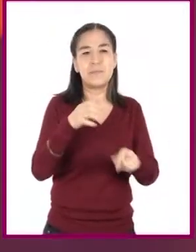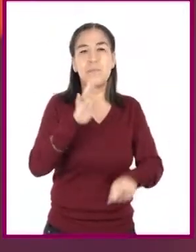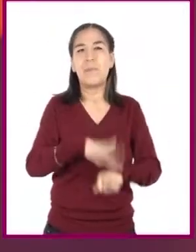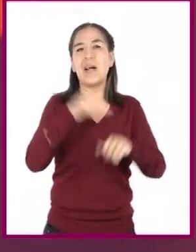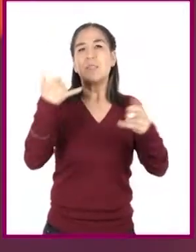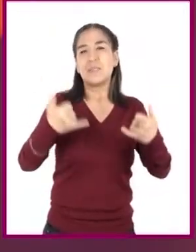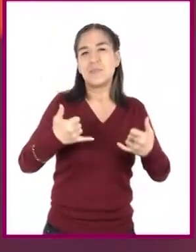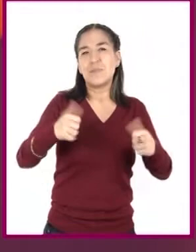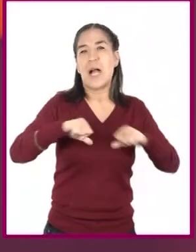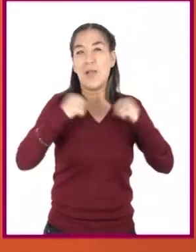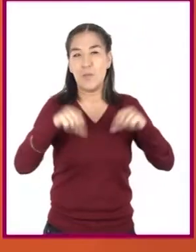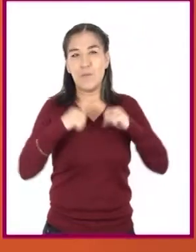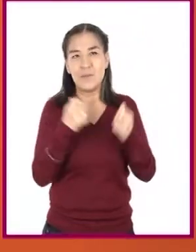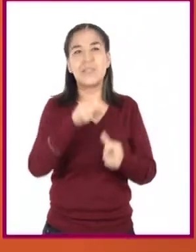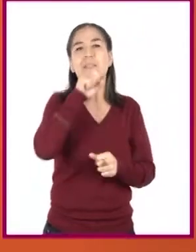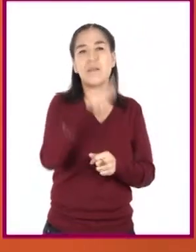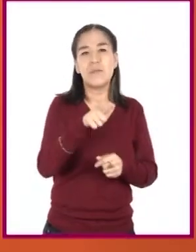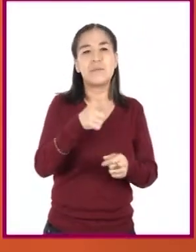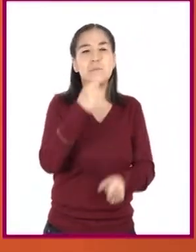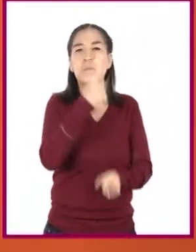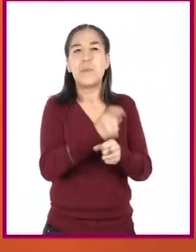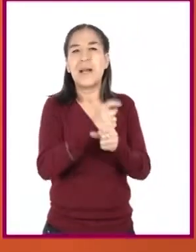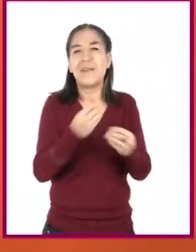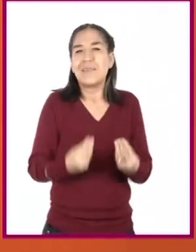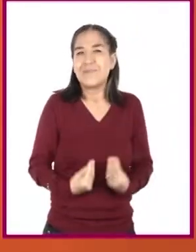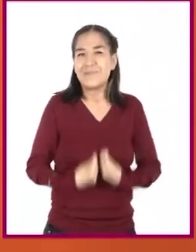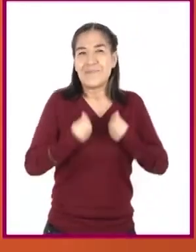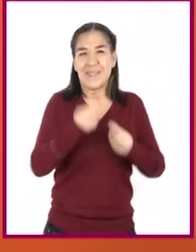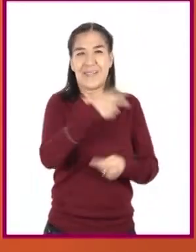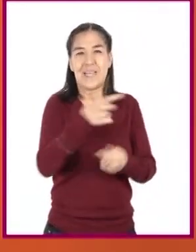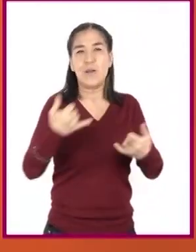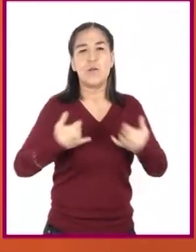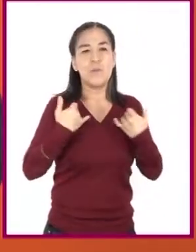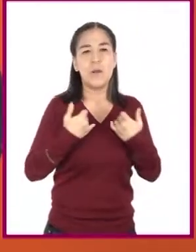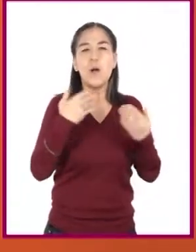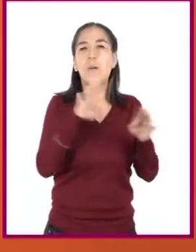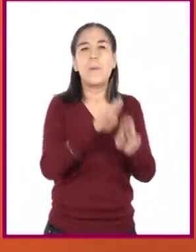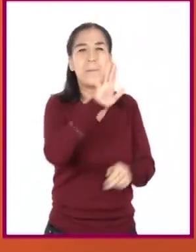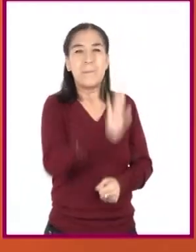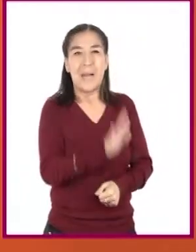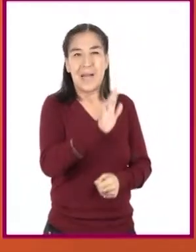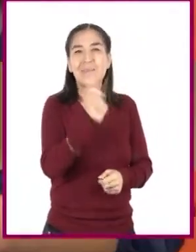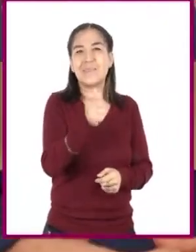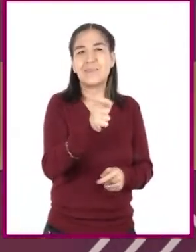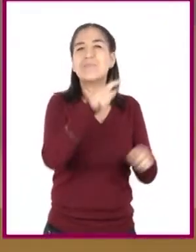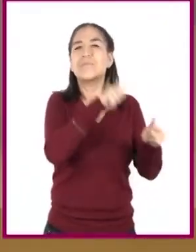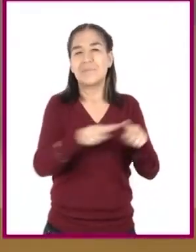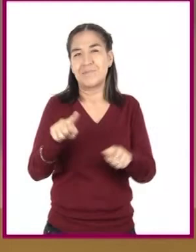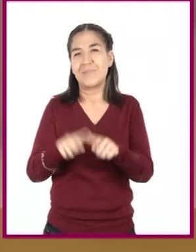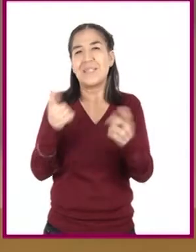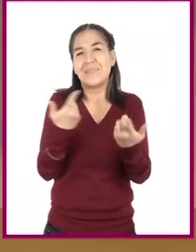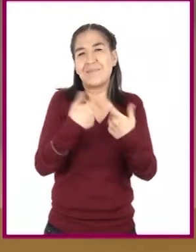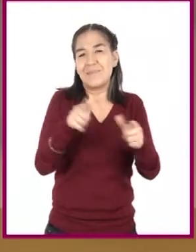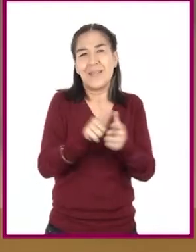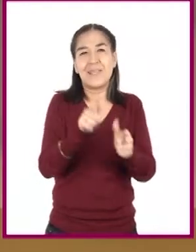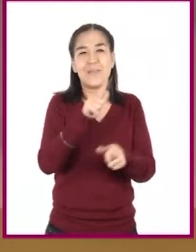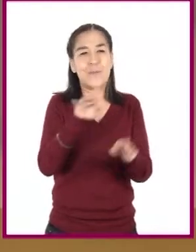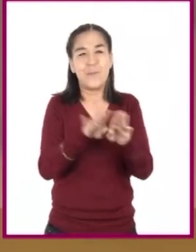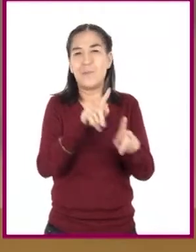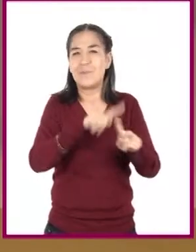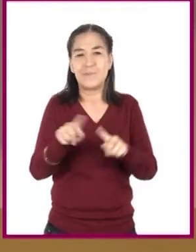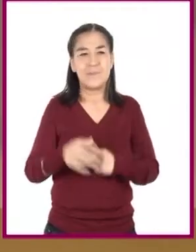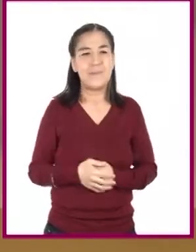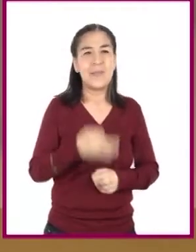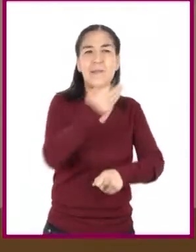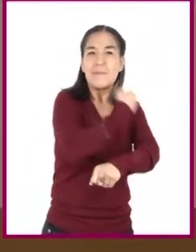adolescencia y los primeros años de la juventud, aunque puede darse de forma parecida en cualquier momento. Aunque la familia y